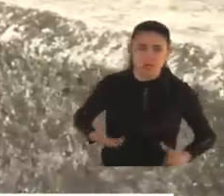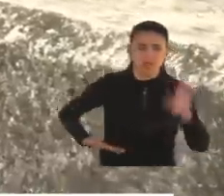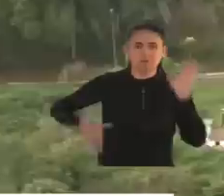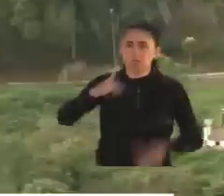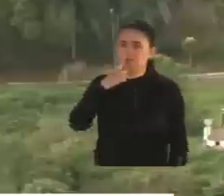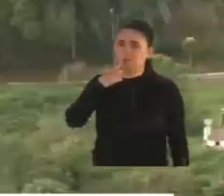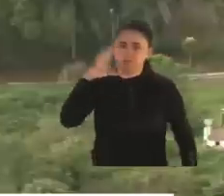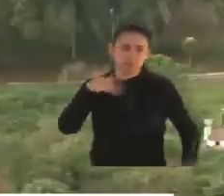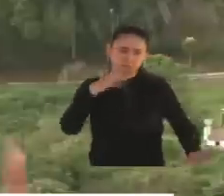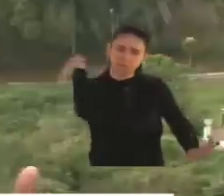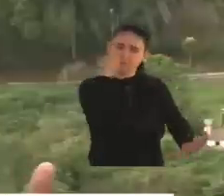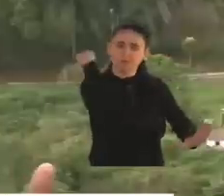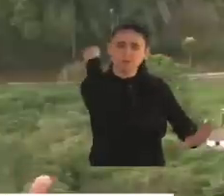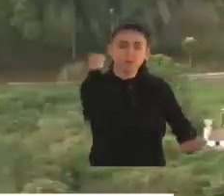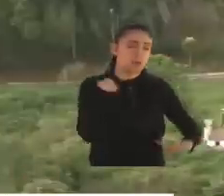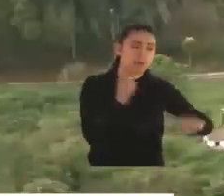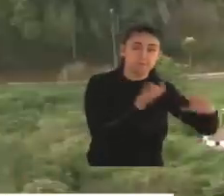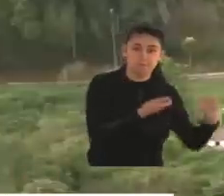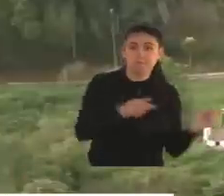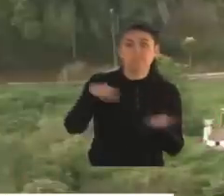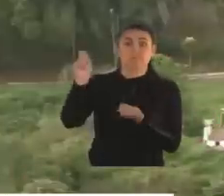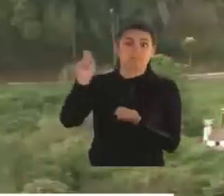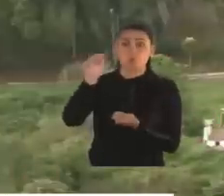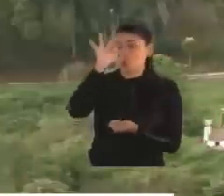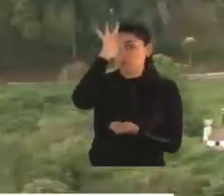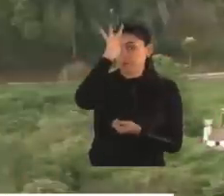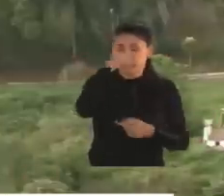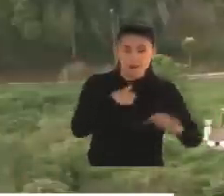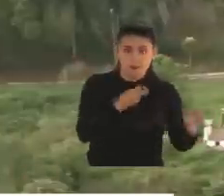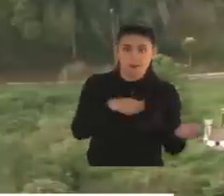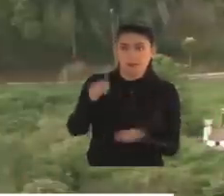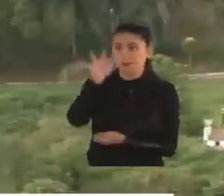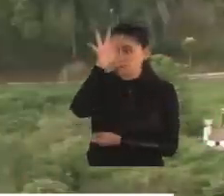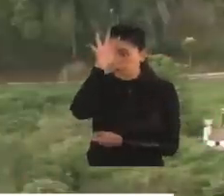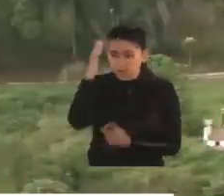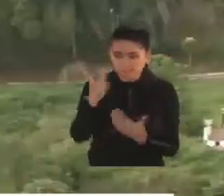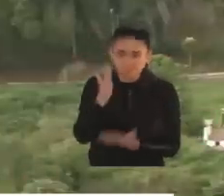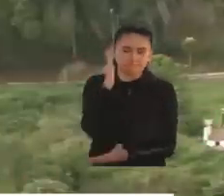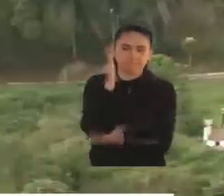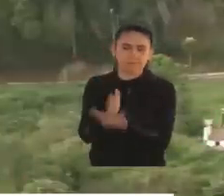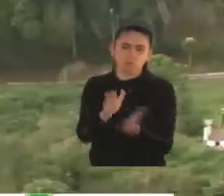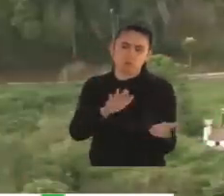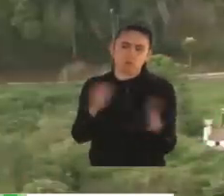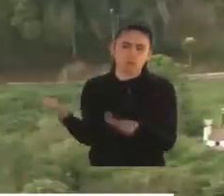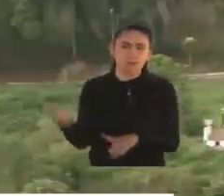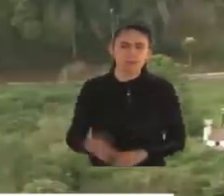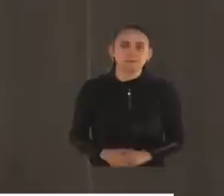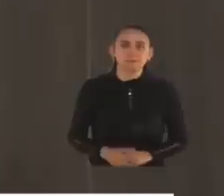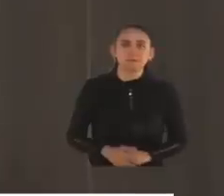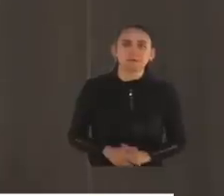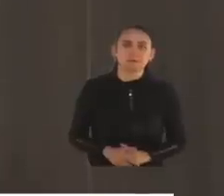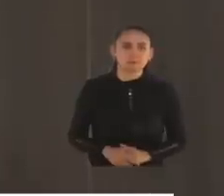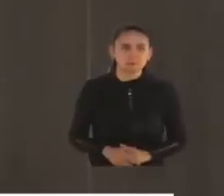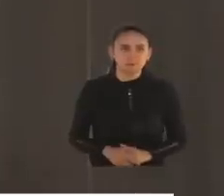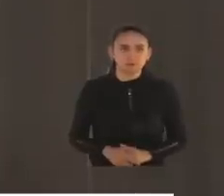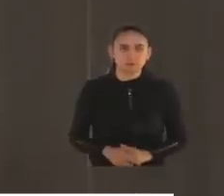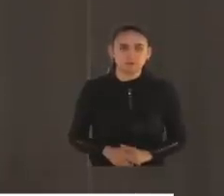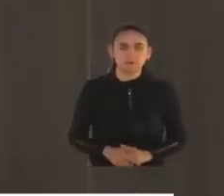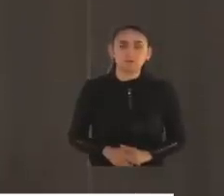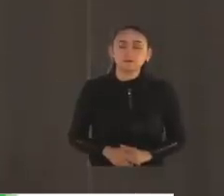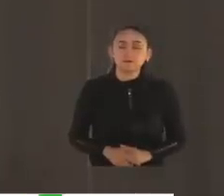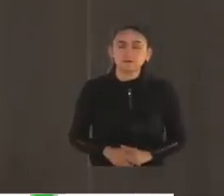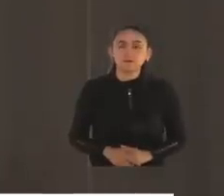hirieron con arma blanca. Fue trasladada a un centro asistencial, pero lamentablemente falleció. Gracias a la